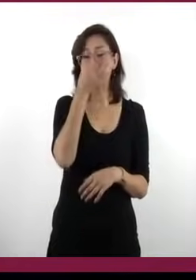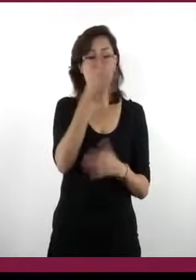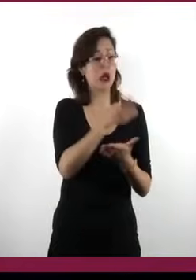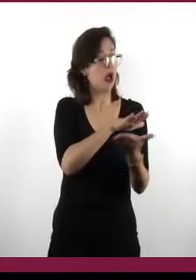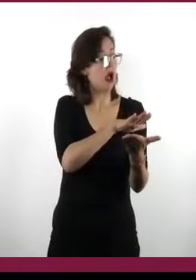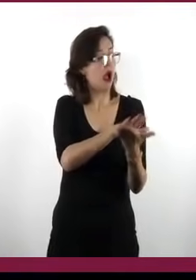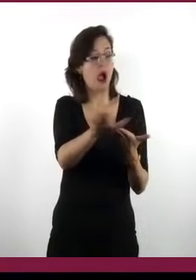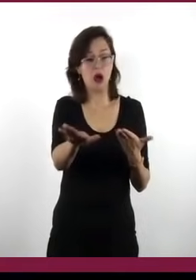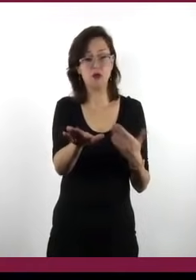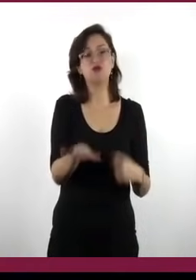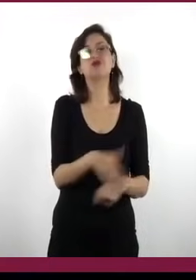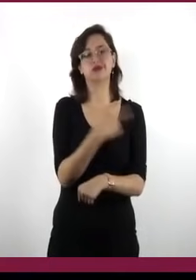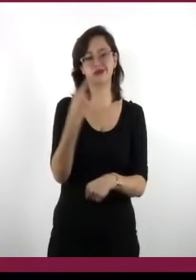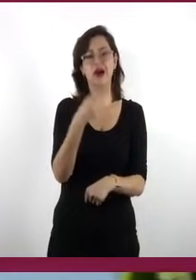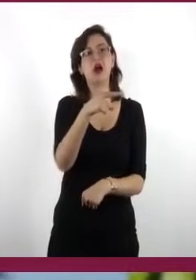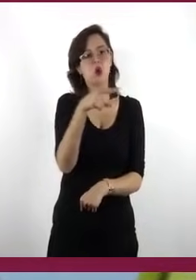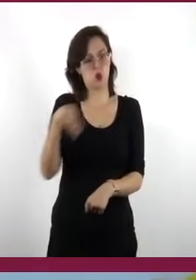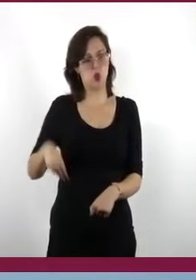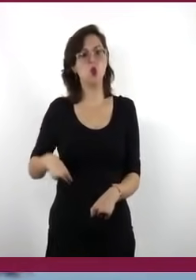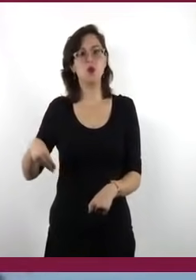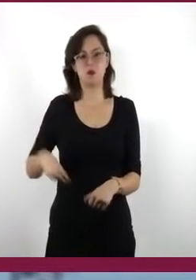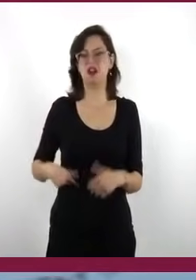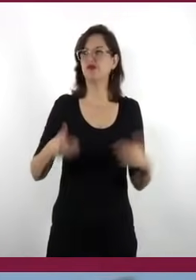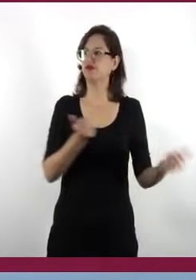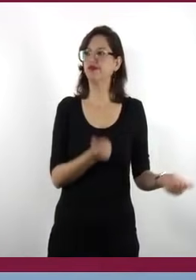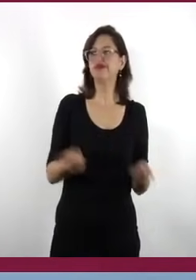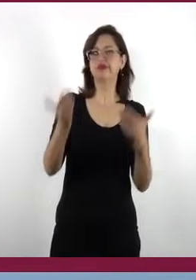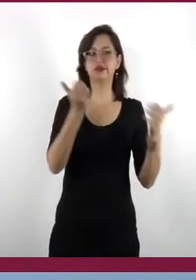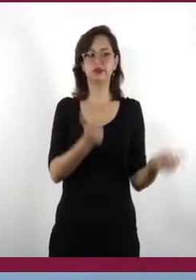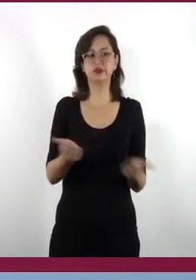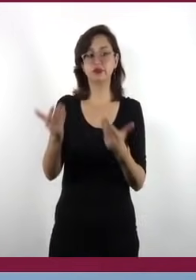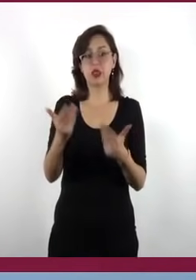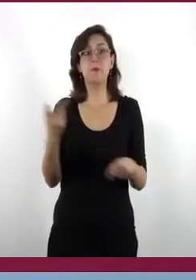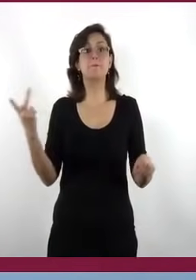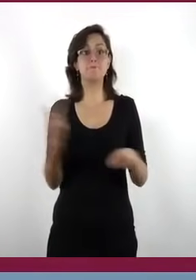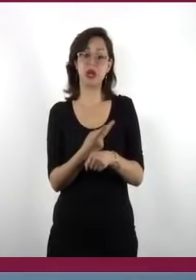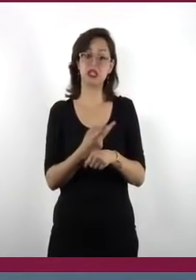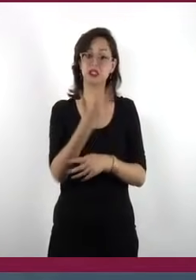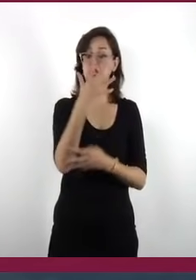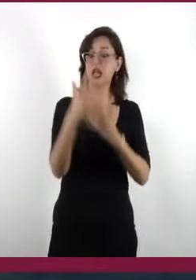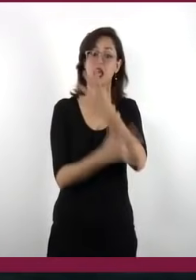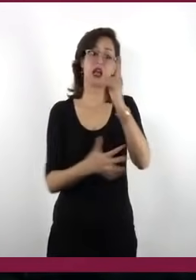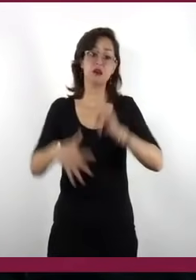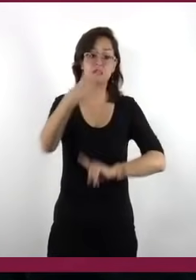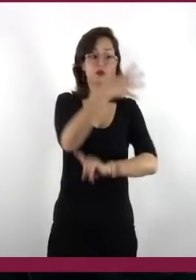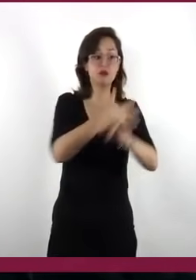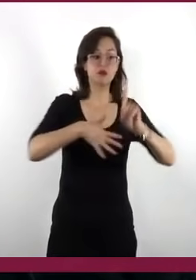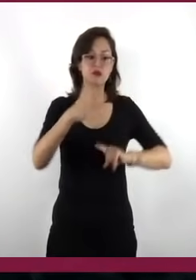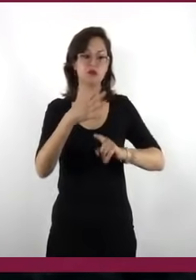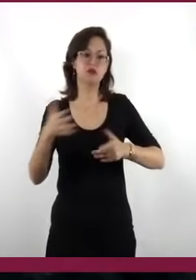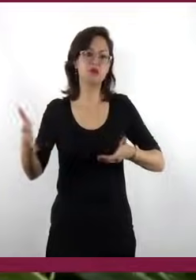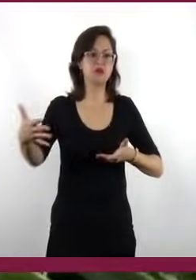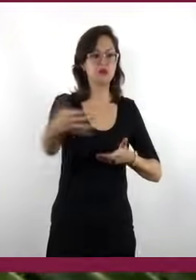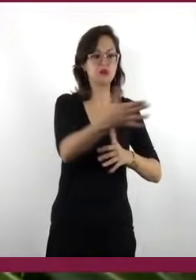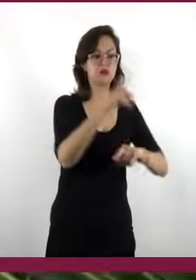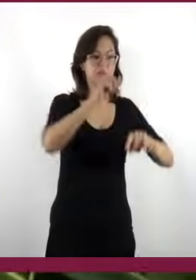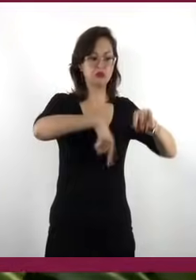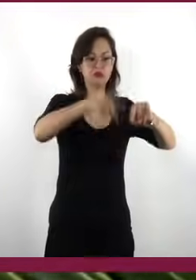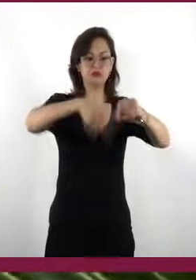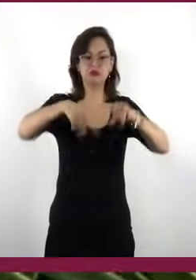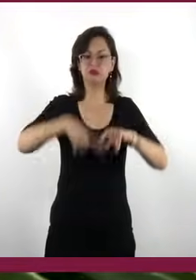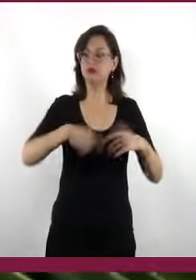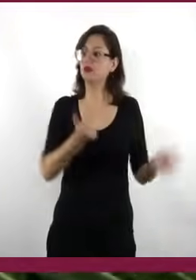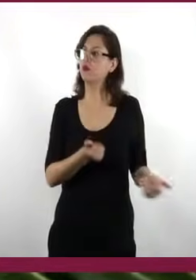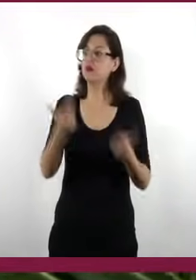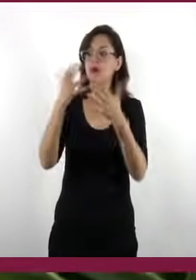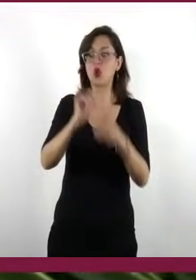debido a esas prácticas. Además, extraerlas de su hábitat genera un desequilibrio en el ecosistema, pues las